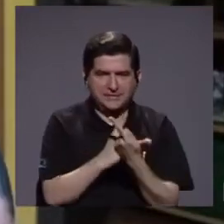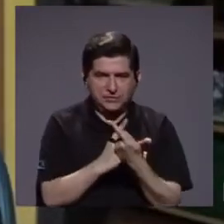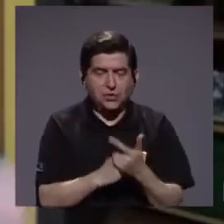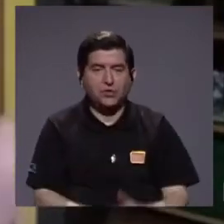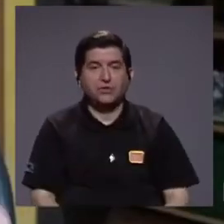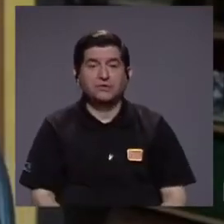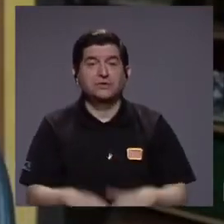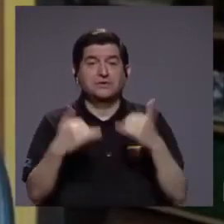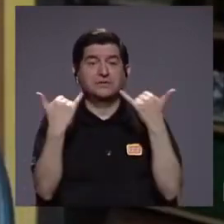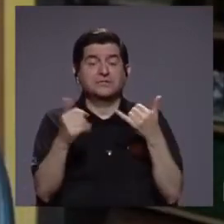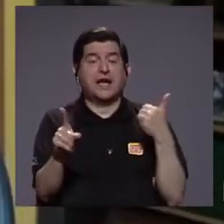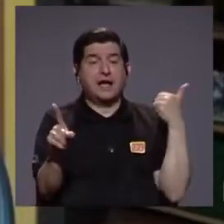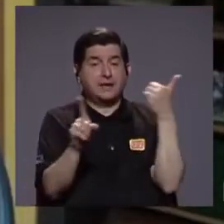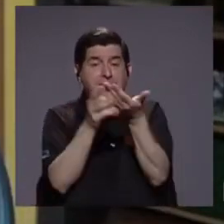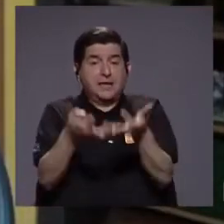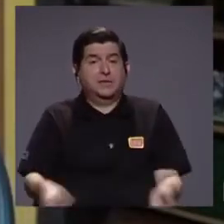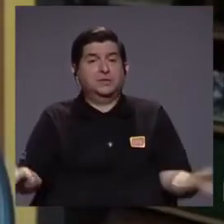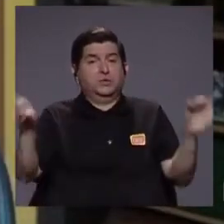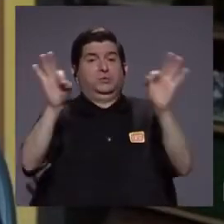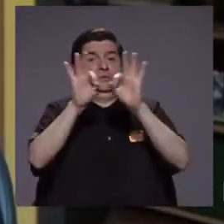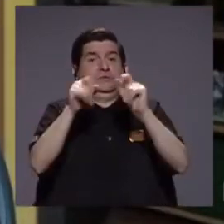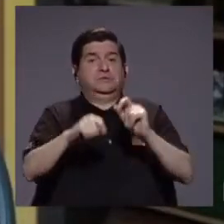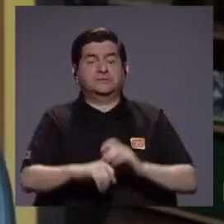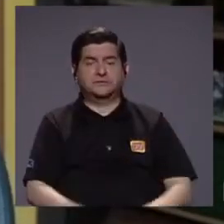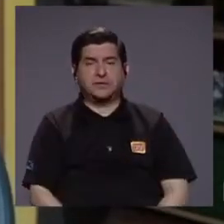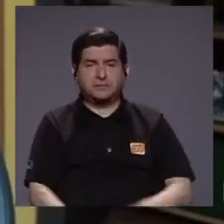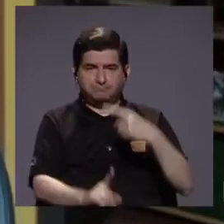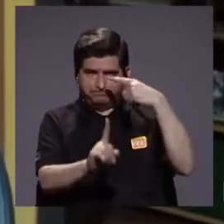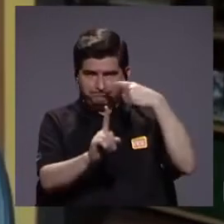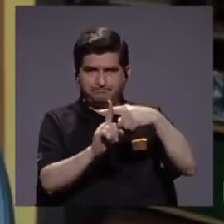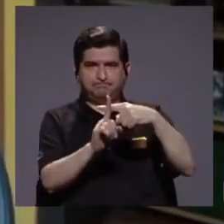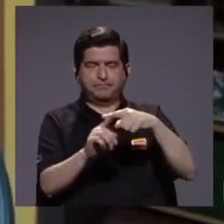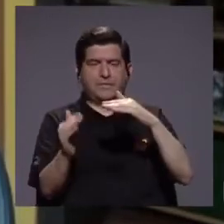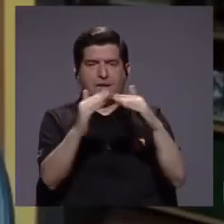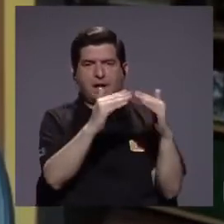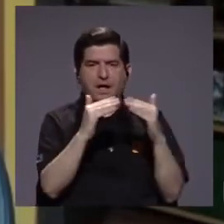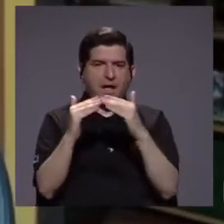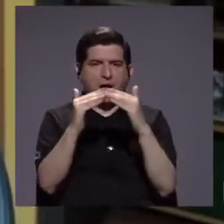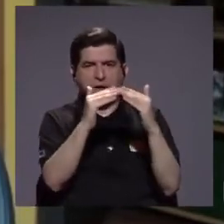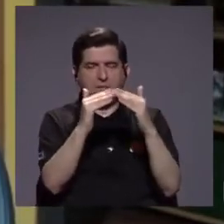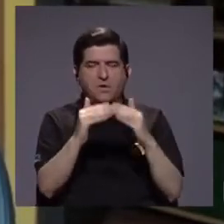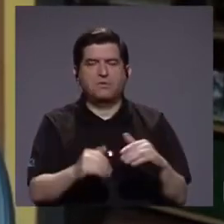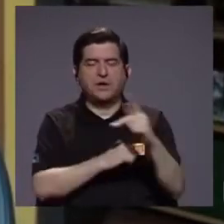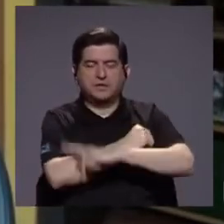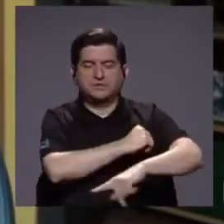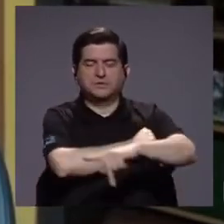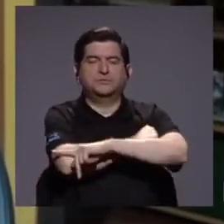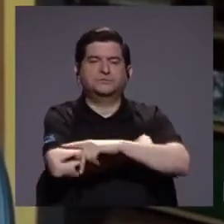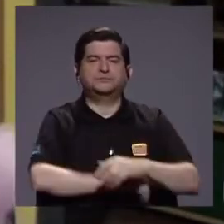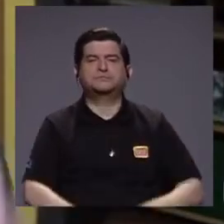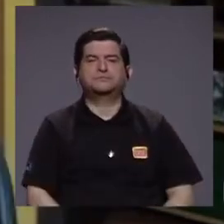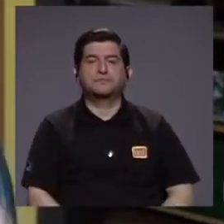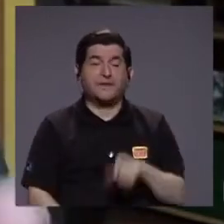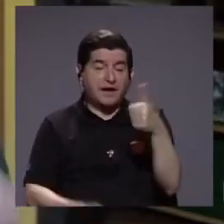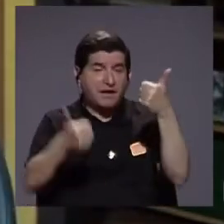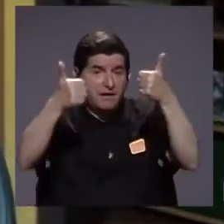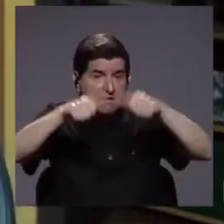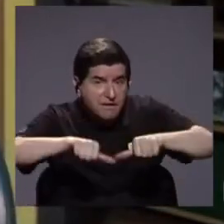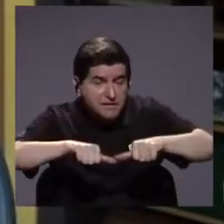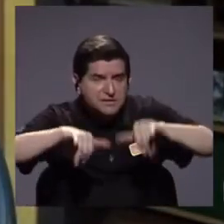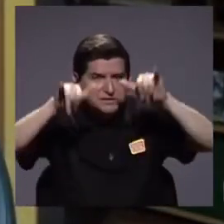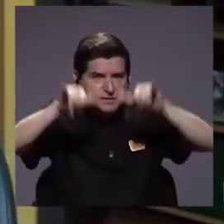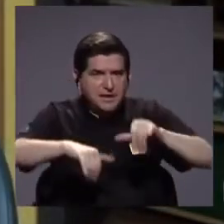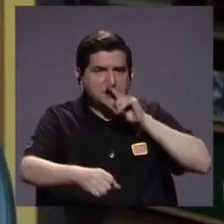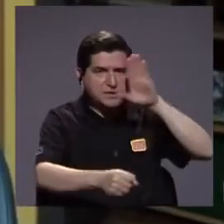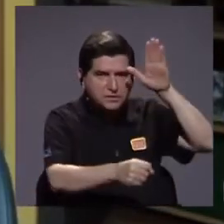que ha tenido un alto impacto y desde luego positivo para la población del país. Entonces, en ese convenio debe prevalecer